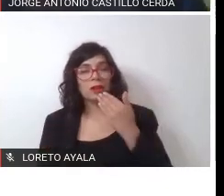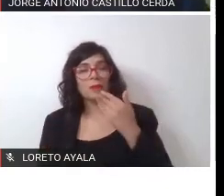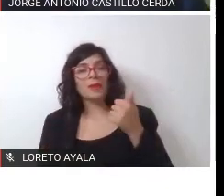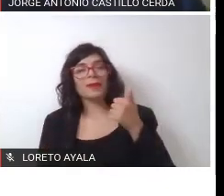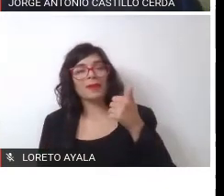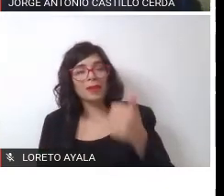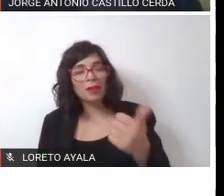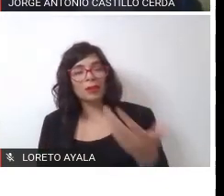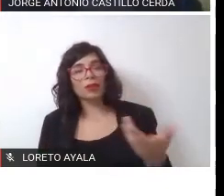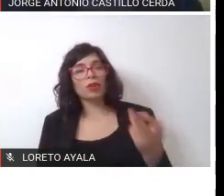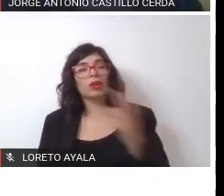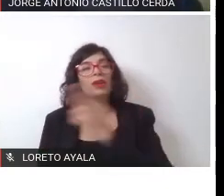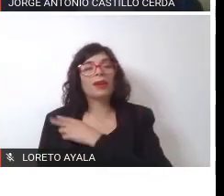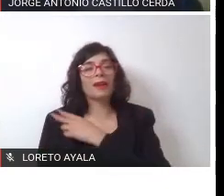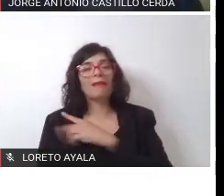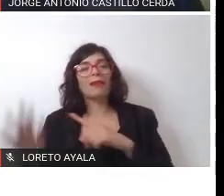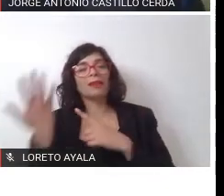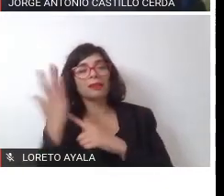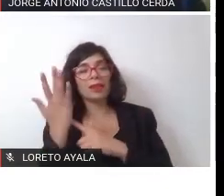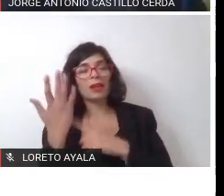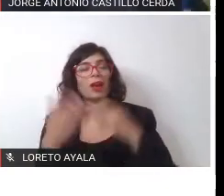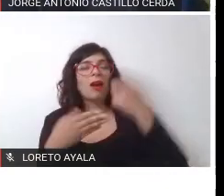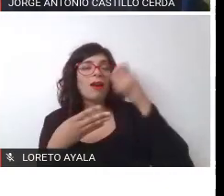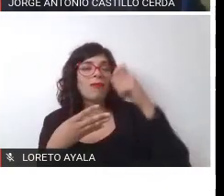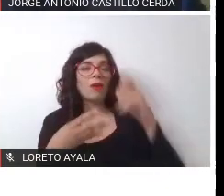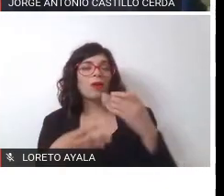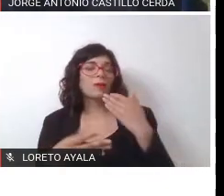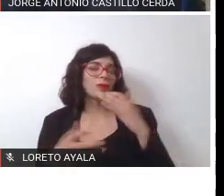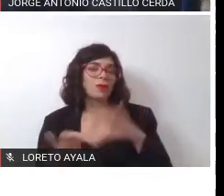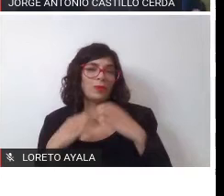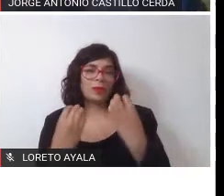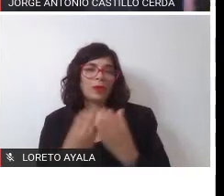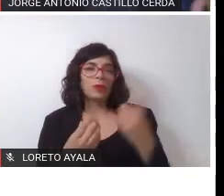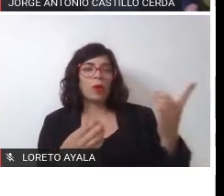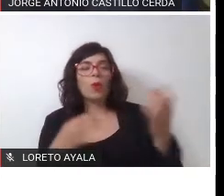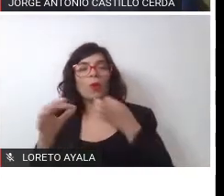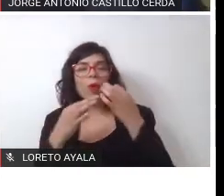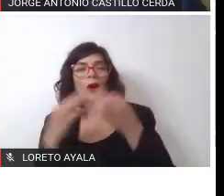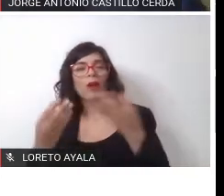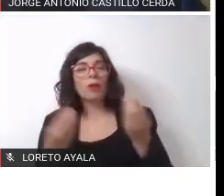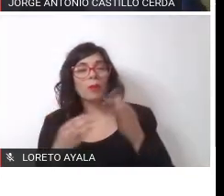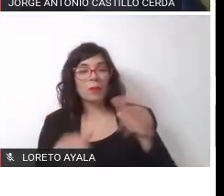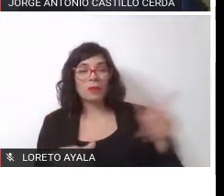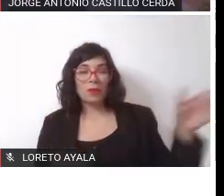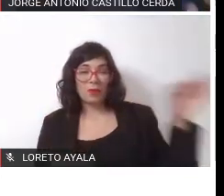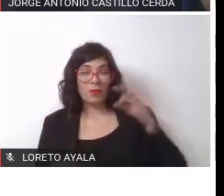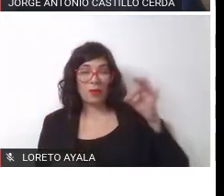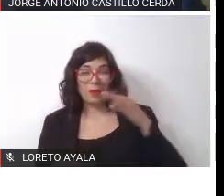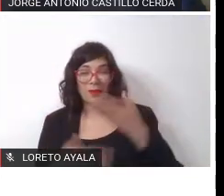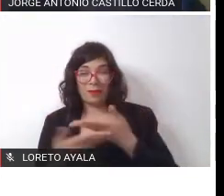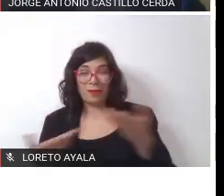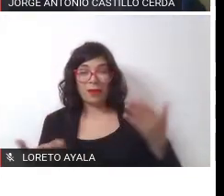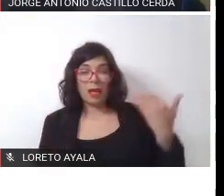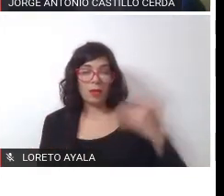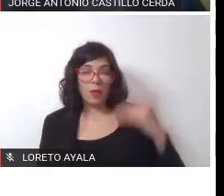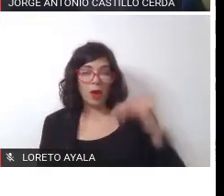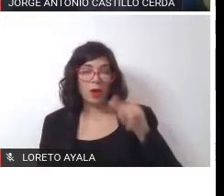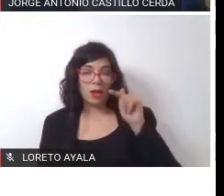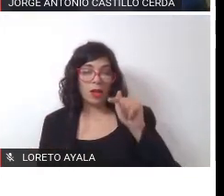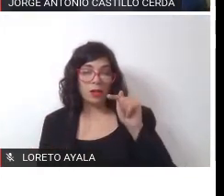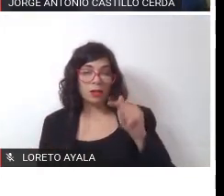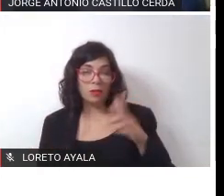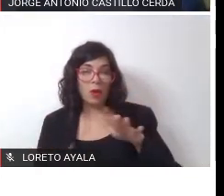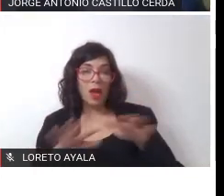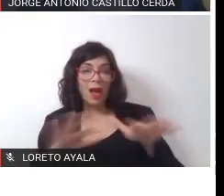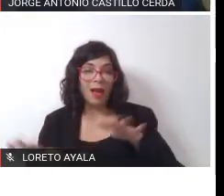directores, jefes técnicos y evaluadores, para que nos cuente cómo, desde lo que nos dijo a nosotros, la importancia de la